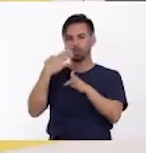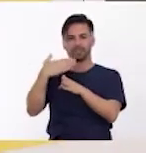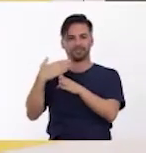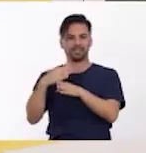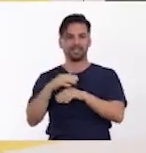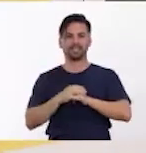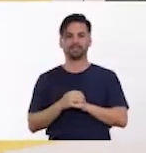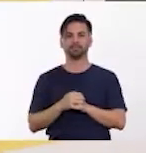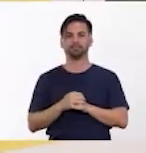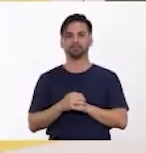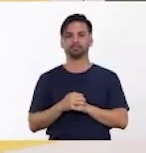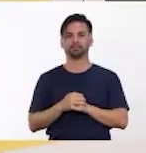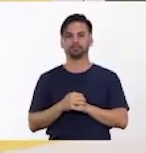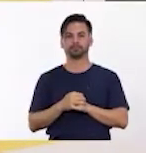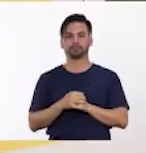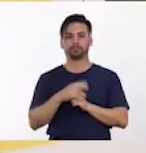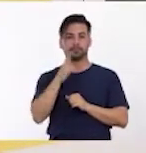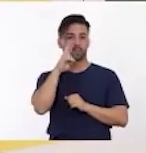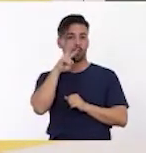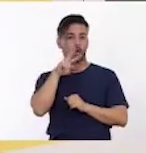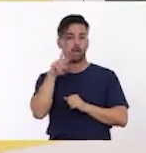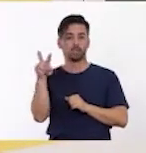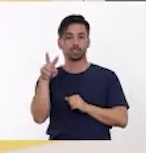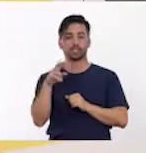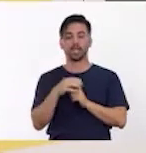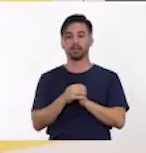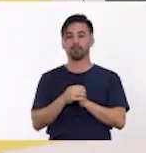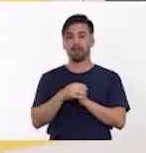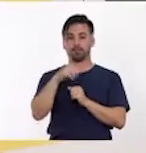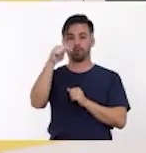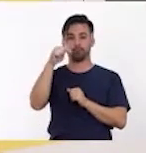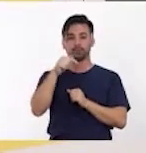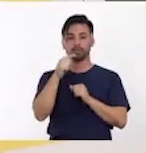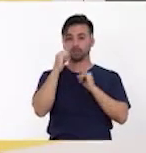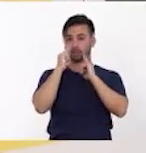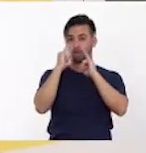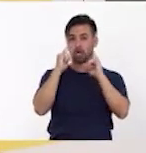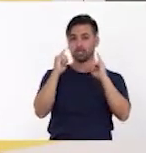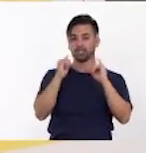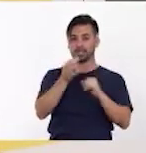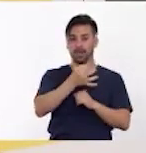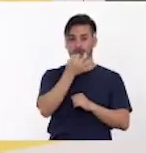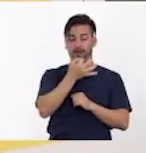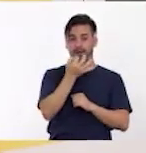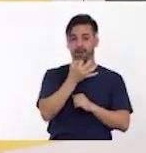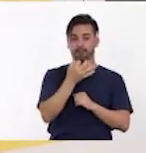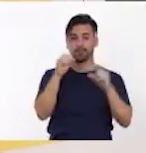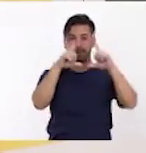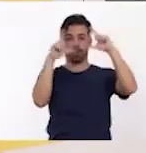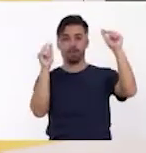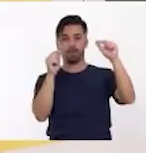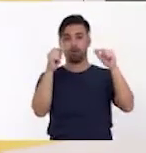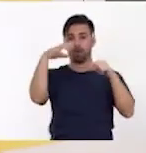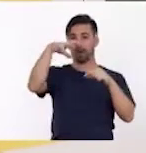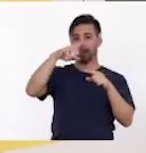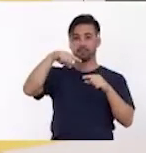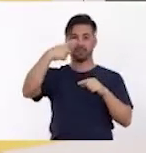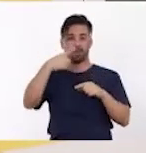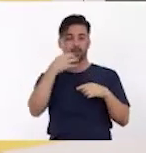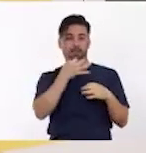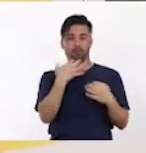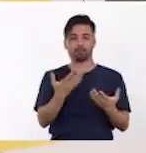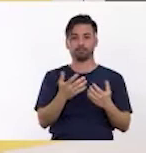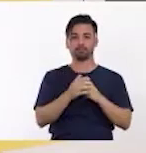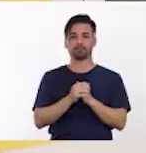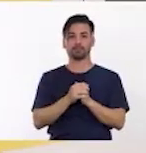Bien, vemos que allí, por ejemplo, todas las noches cuando se presenta el noticiero, vemos que si en La Habana o si en el centro, si en diferentes lugares hay una temperatura de 32